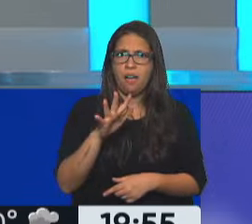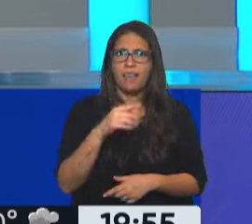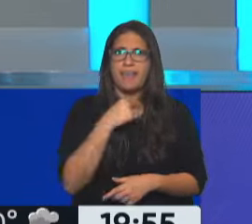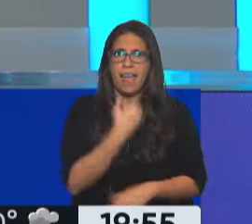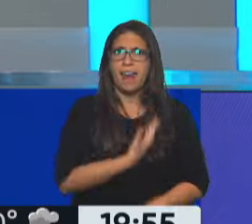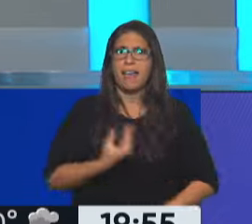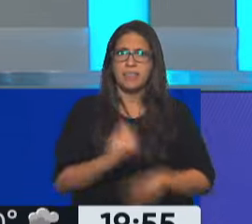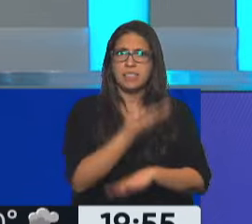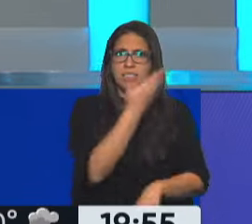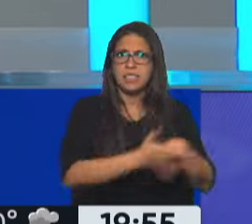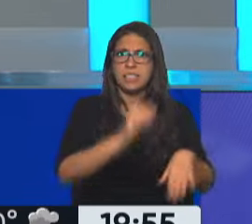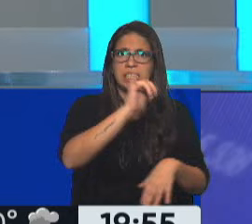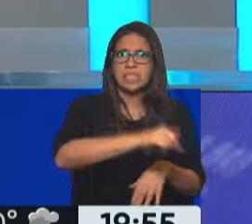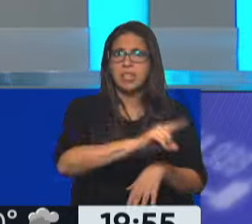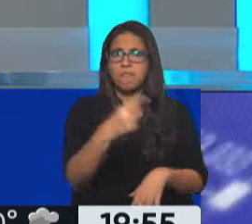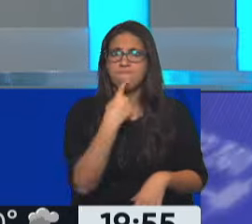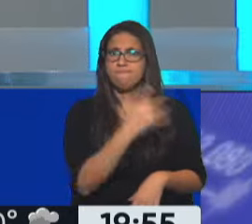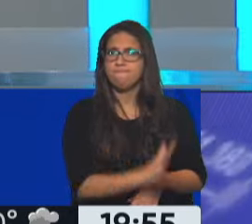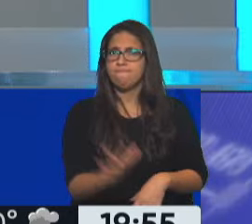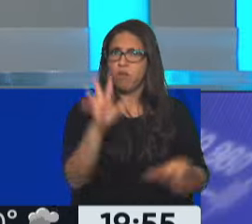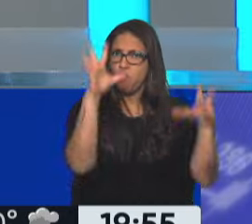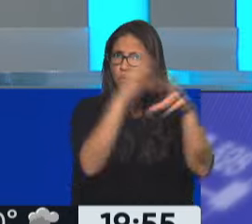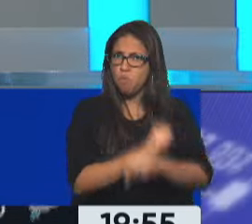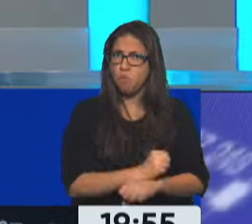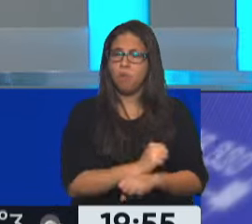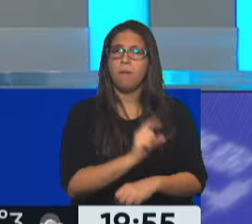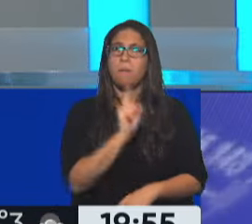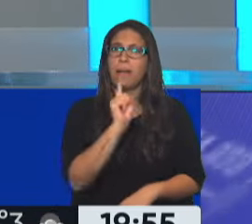Estado o no, pero me parece que lo que queda claro acá es